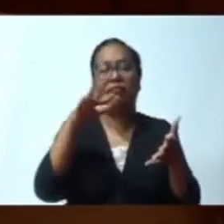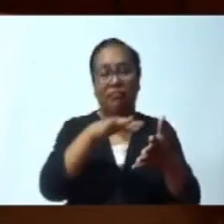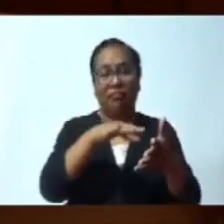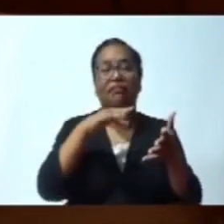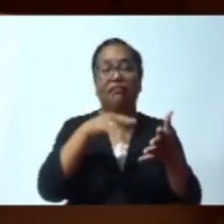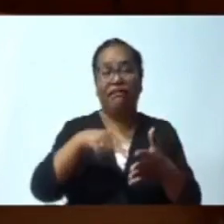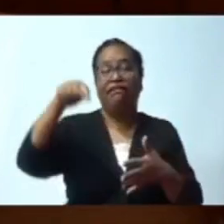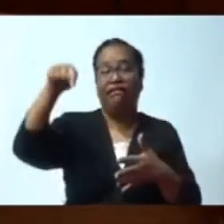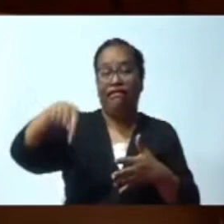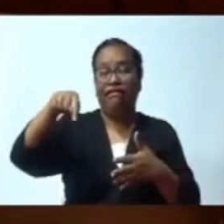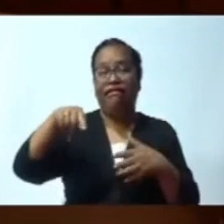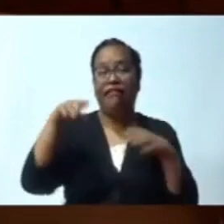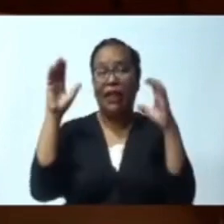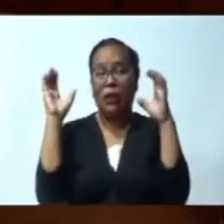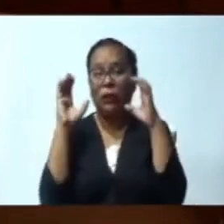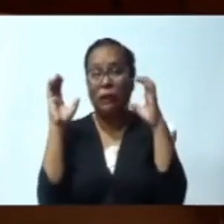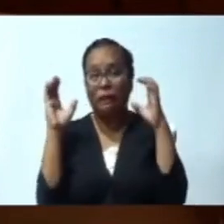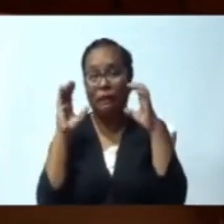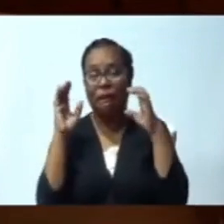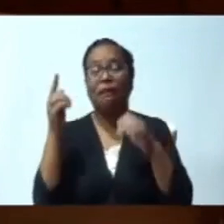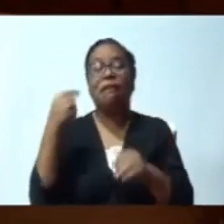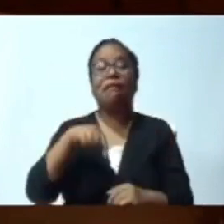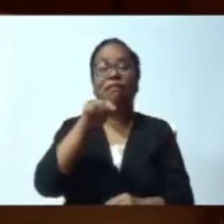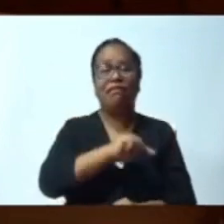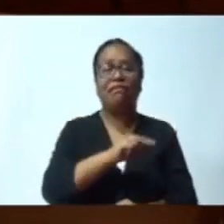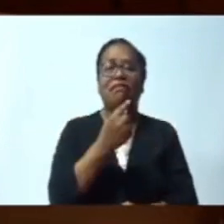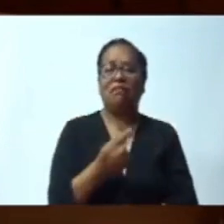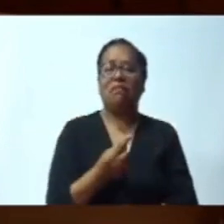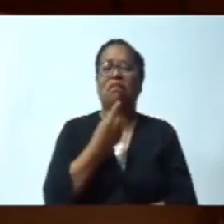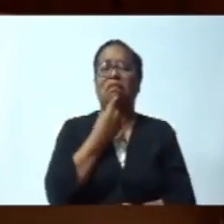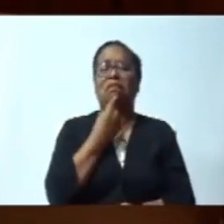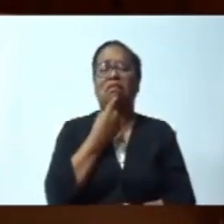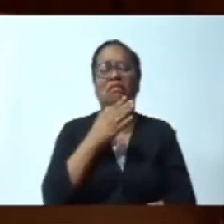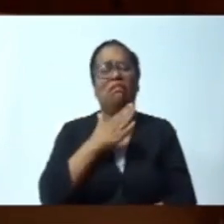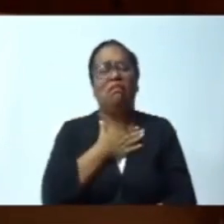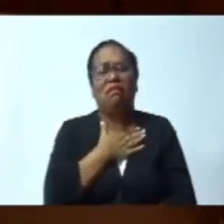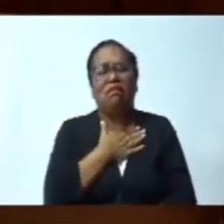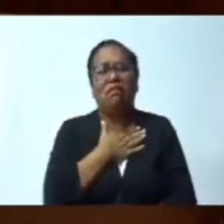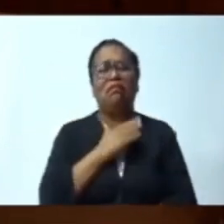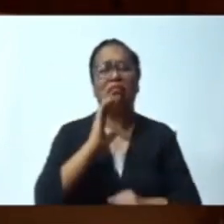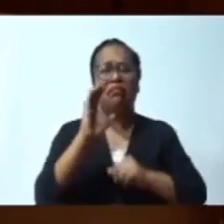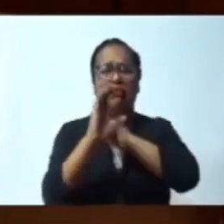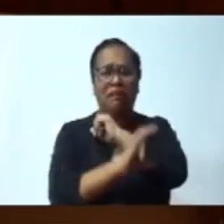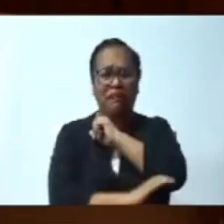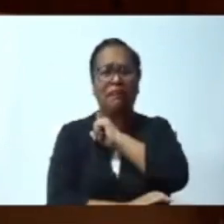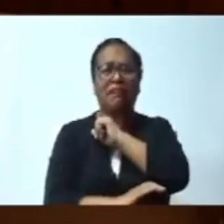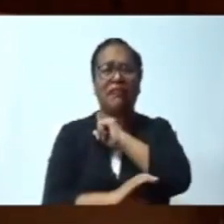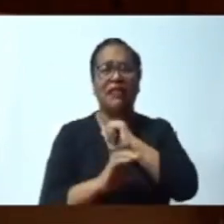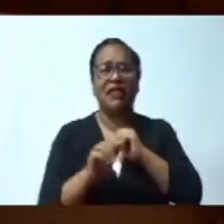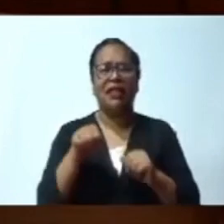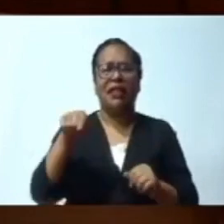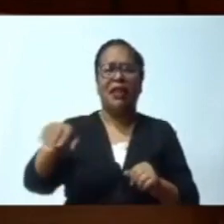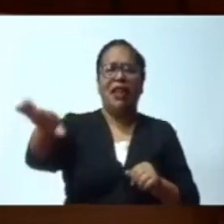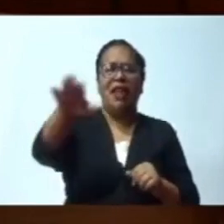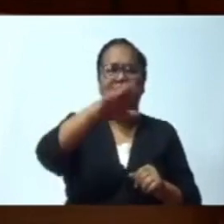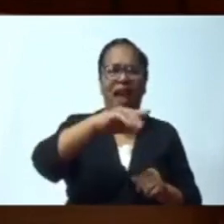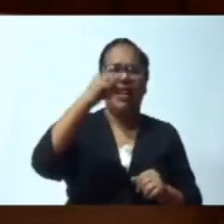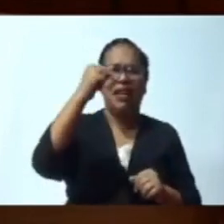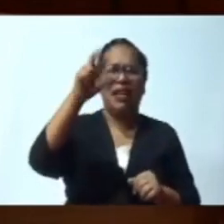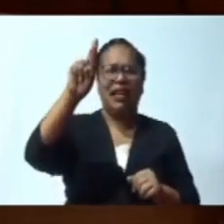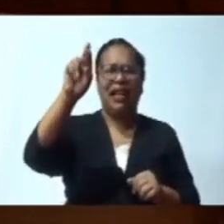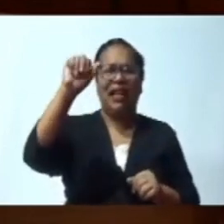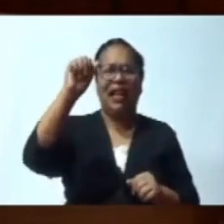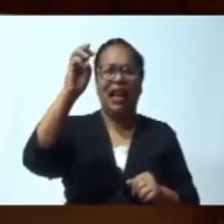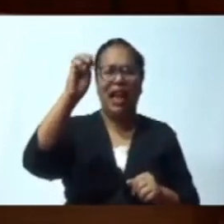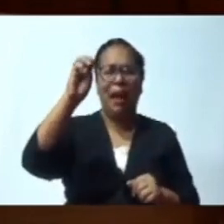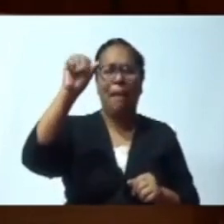aquí estamos añorando nuestra tierra y viendo cómo los estudiantes del Gramaso tenemos que quedarnos atrasados